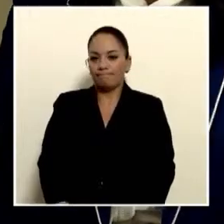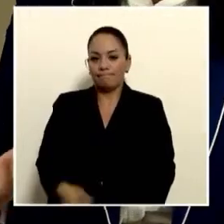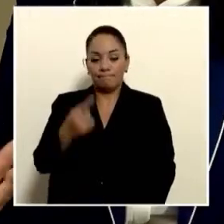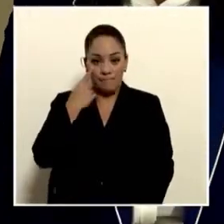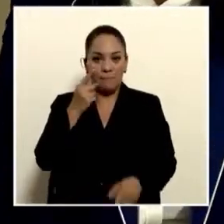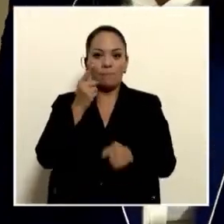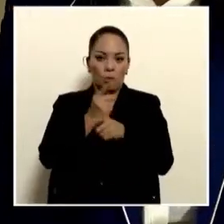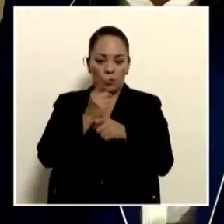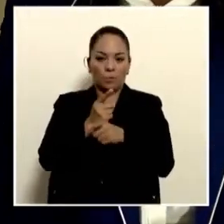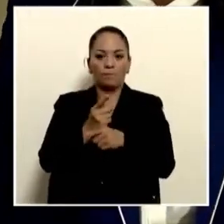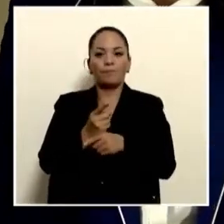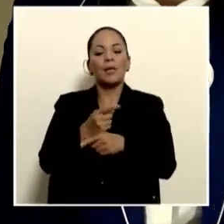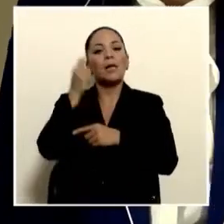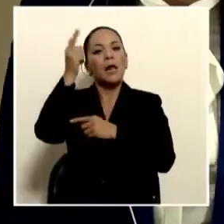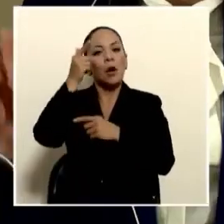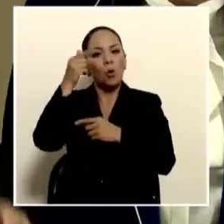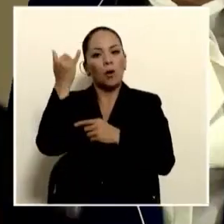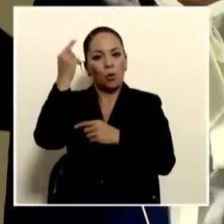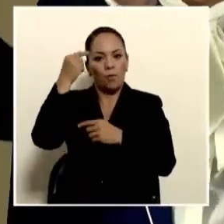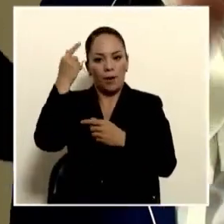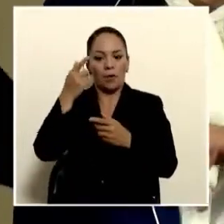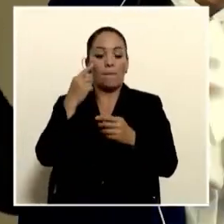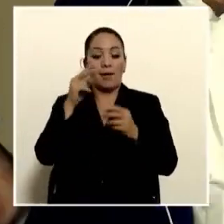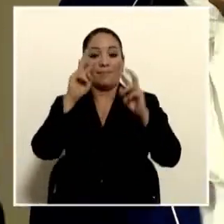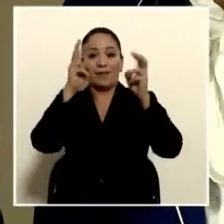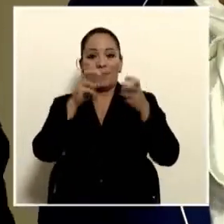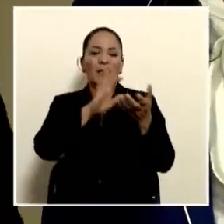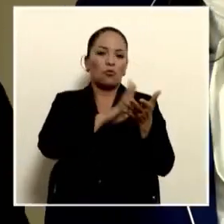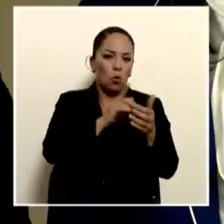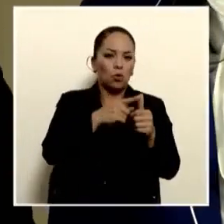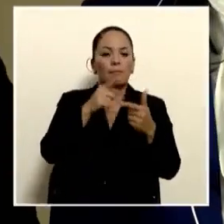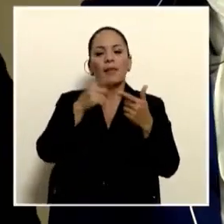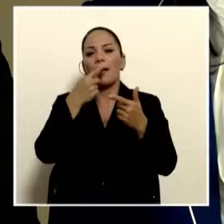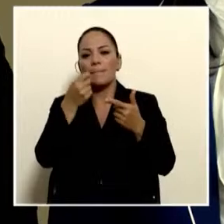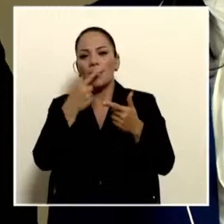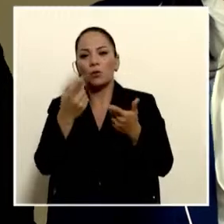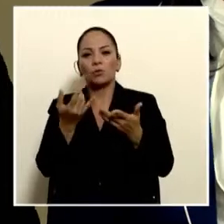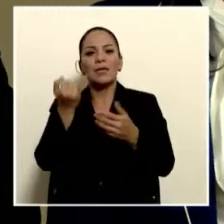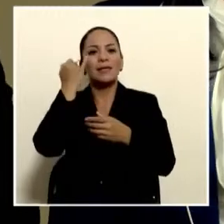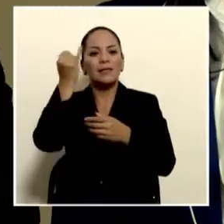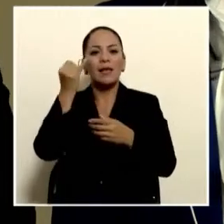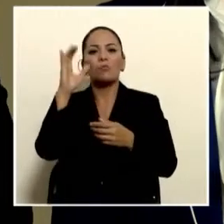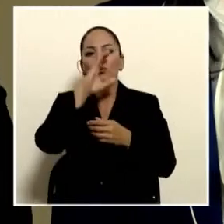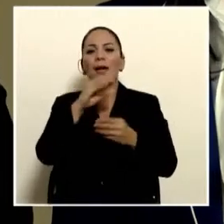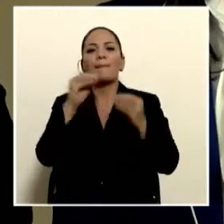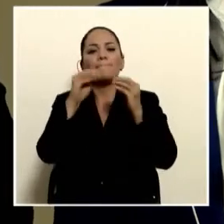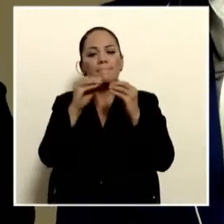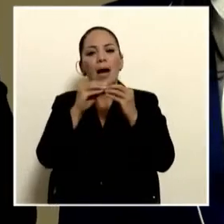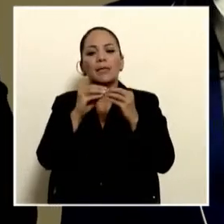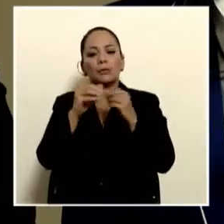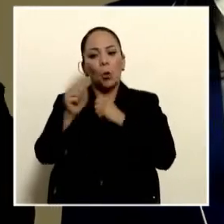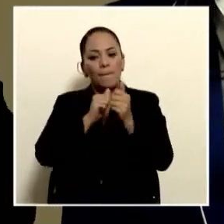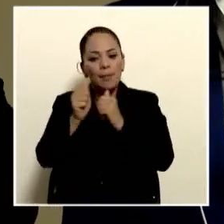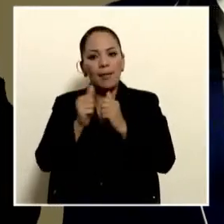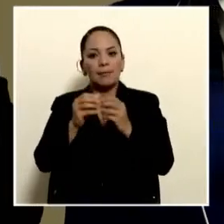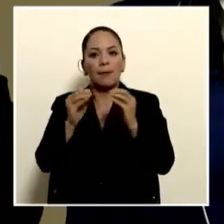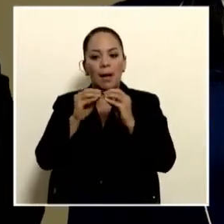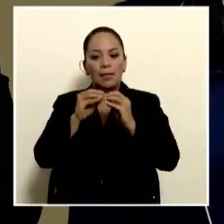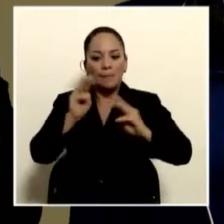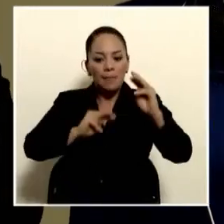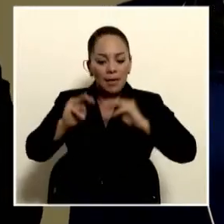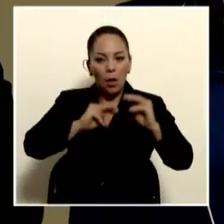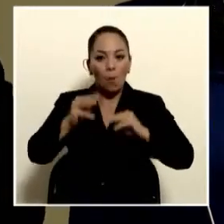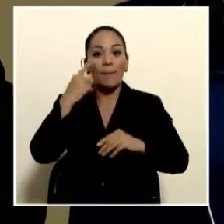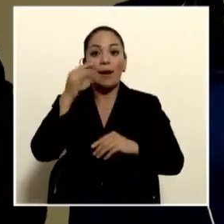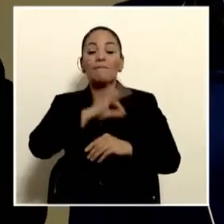la lógica del gobierno que se da en arroz, se da en medicamentos, de buscar más competencia en todos los mercados para